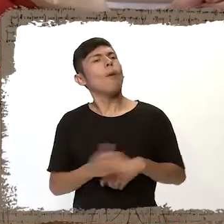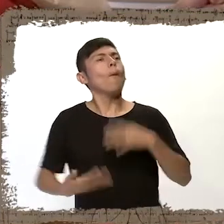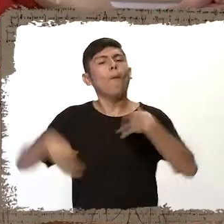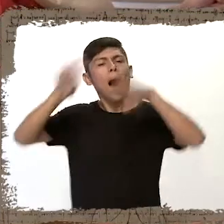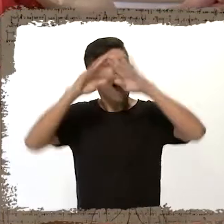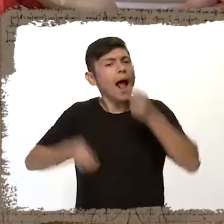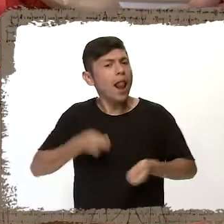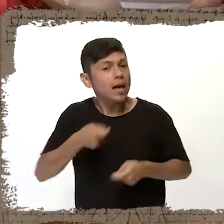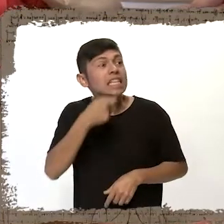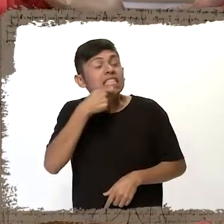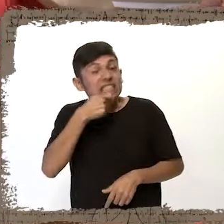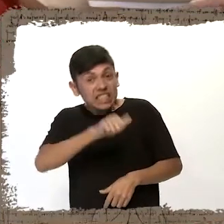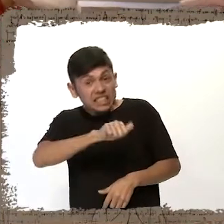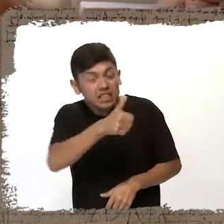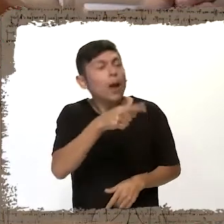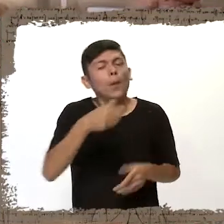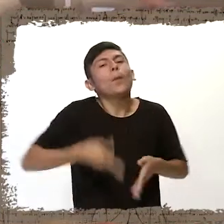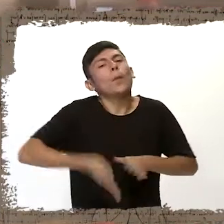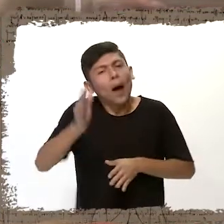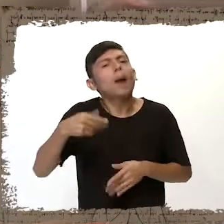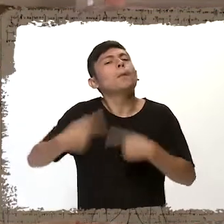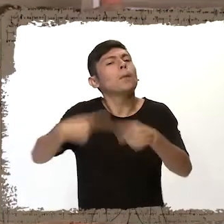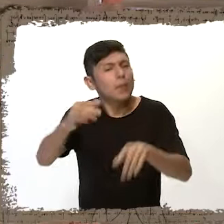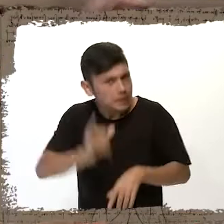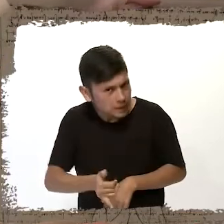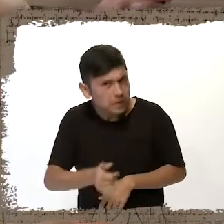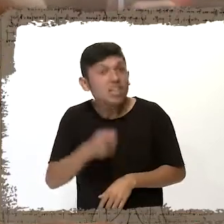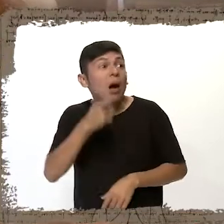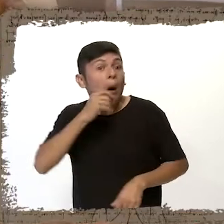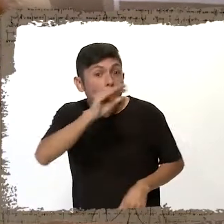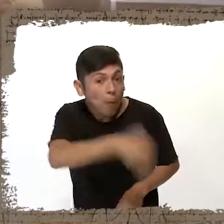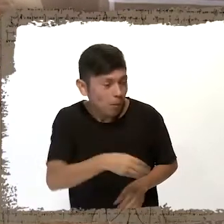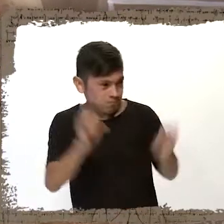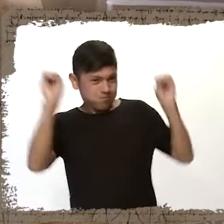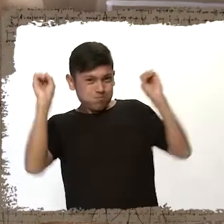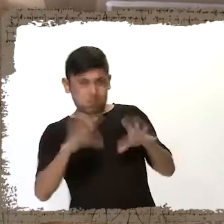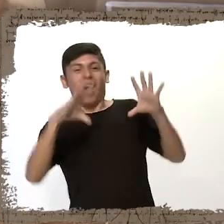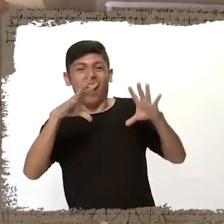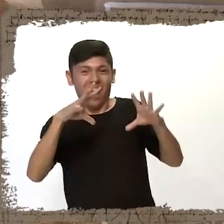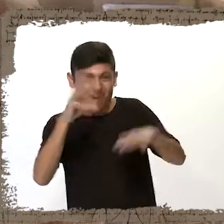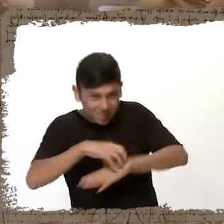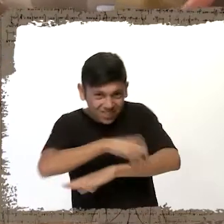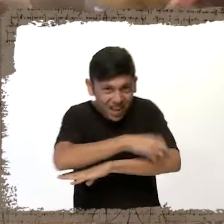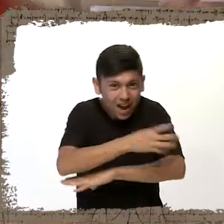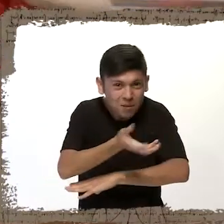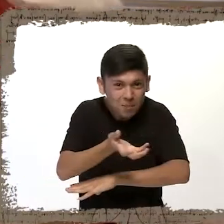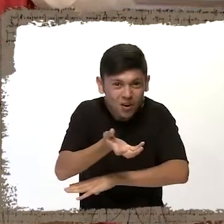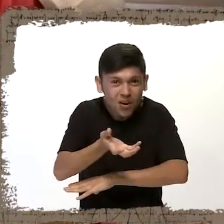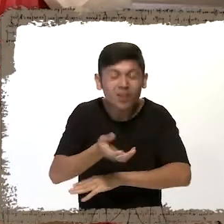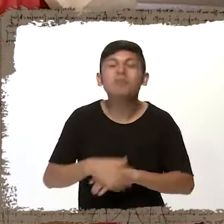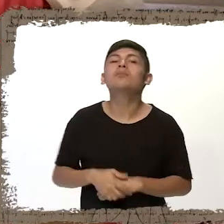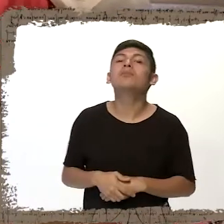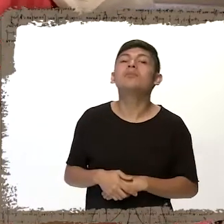un duelo de baile. Si ganas, podrás pasar. Y si no, te convertiré en un